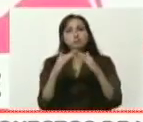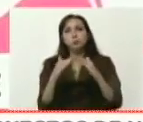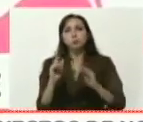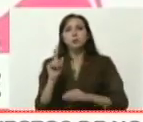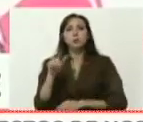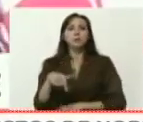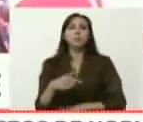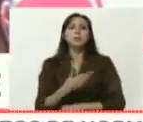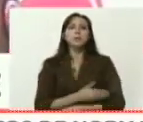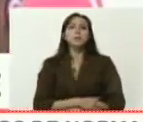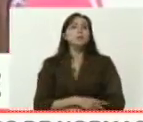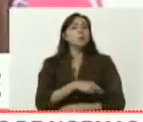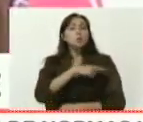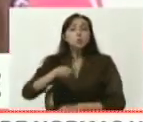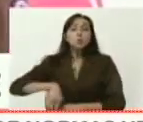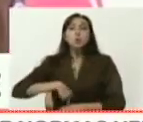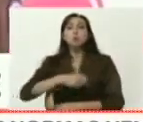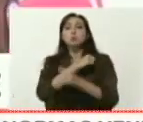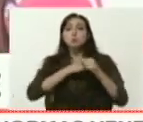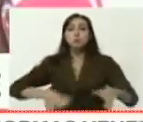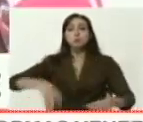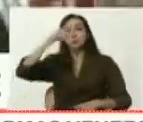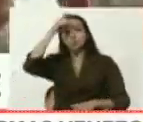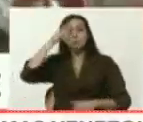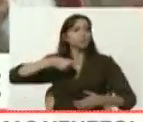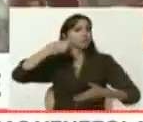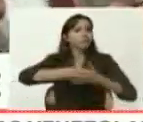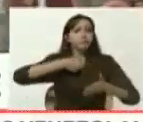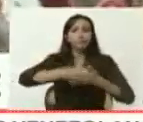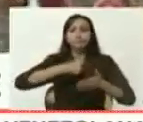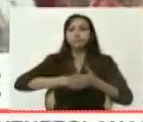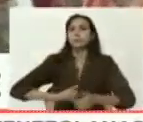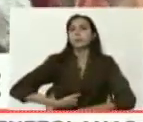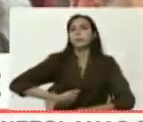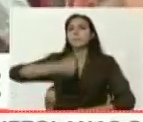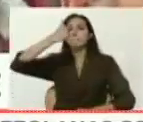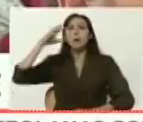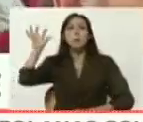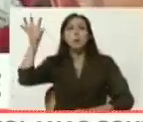darlo todo y por más por la patria.